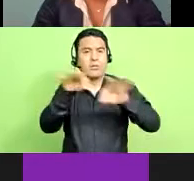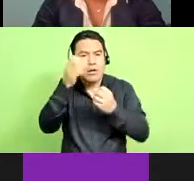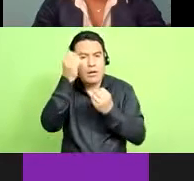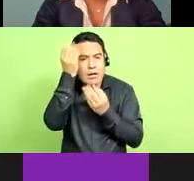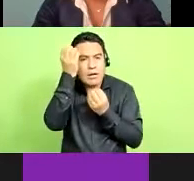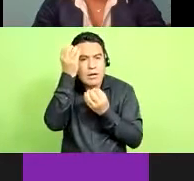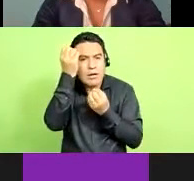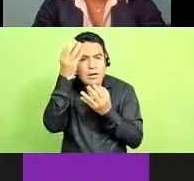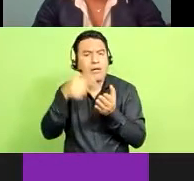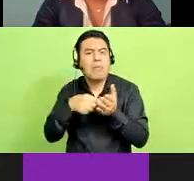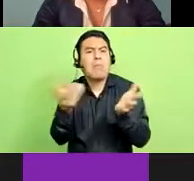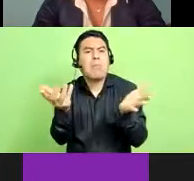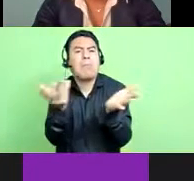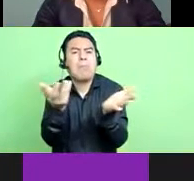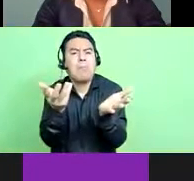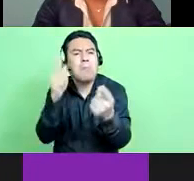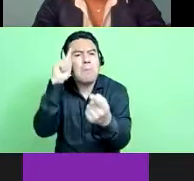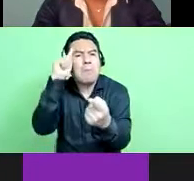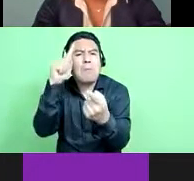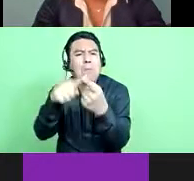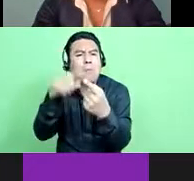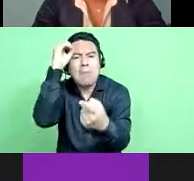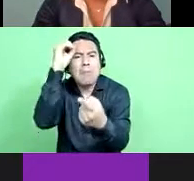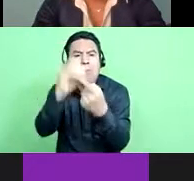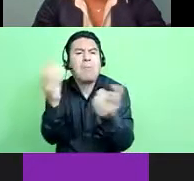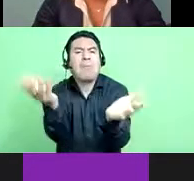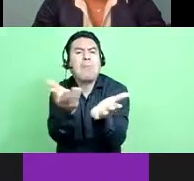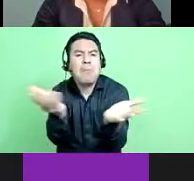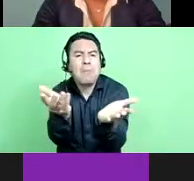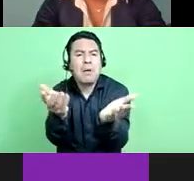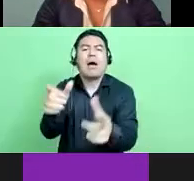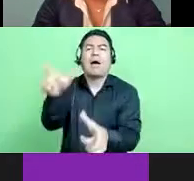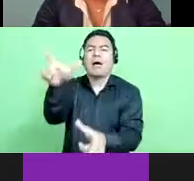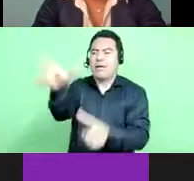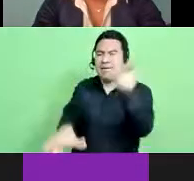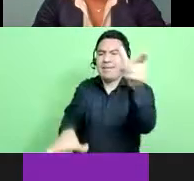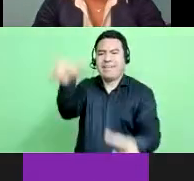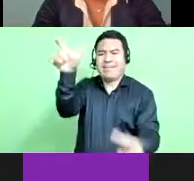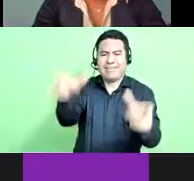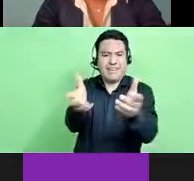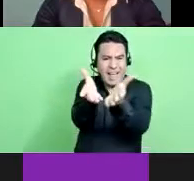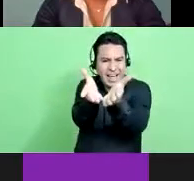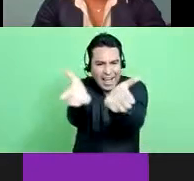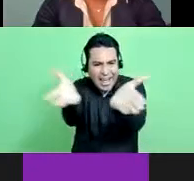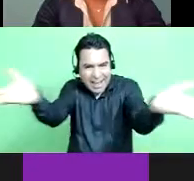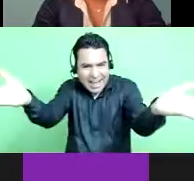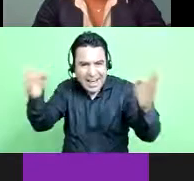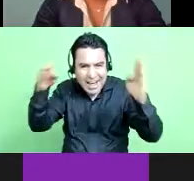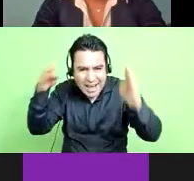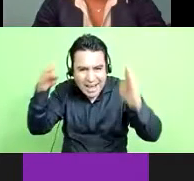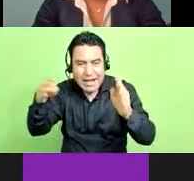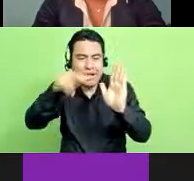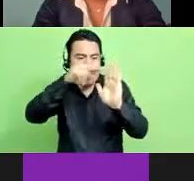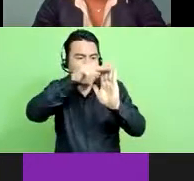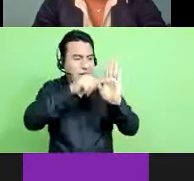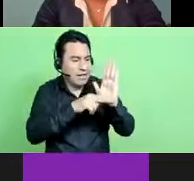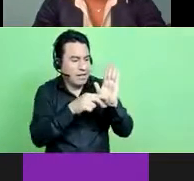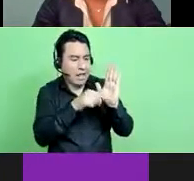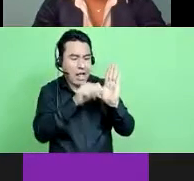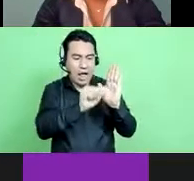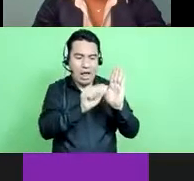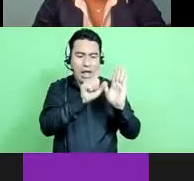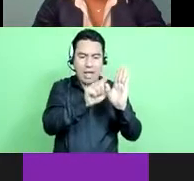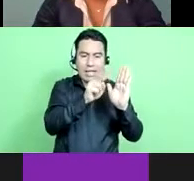al público al público objetivo acerca de la propuesta de la modificatoria de la norma técnica a